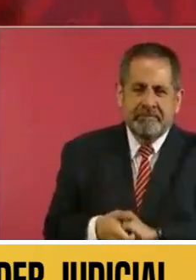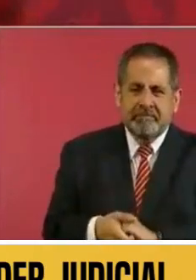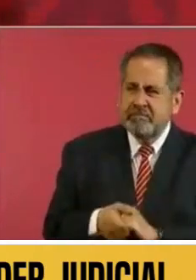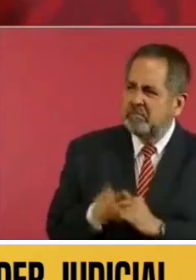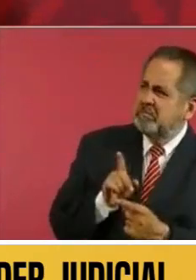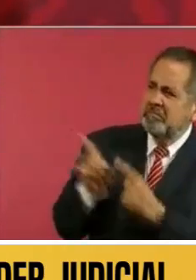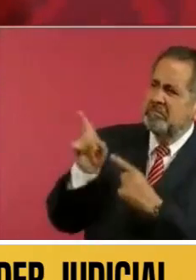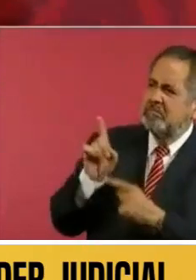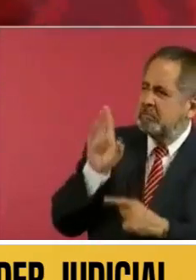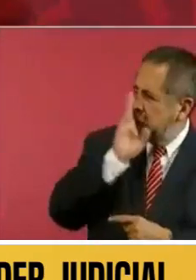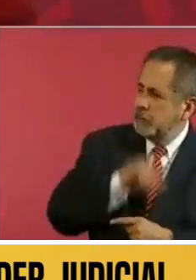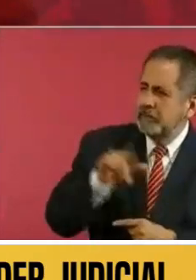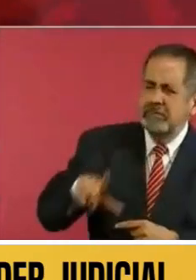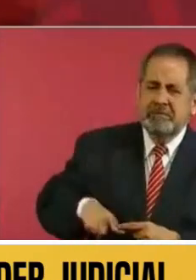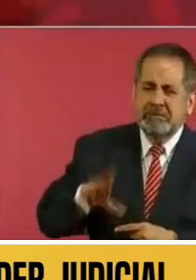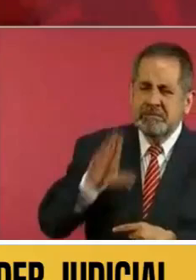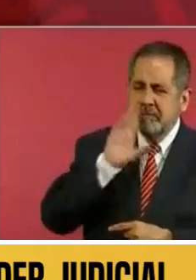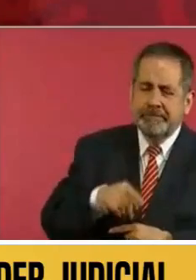desacreditar al gobierno,